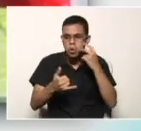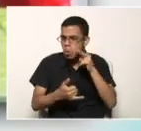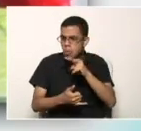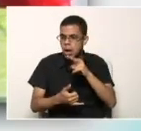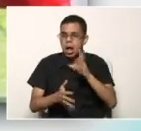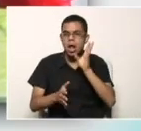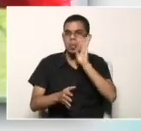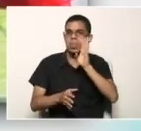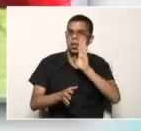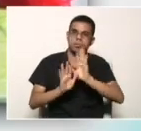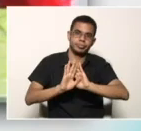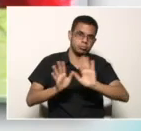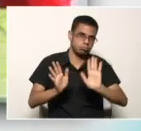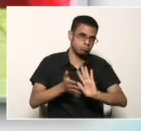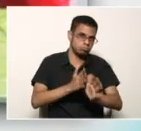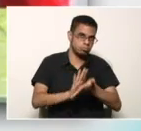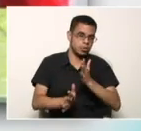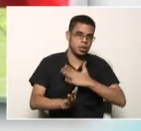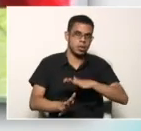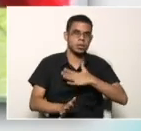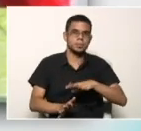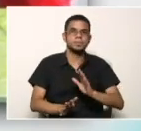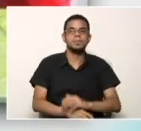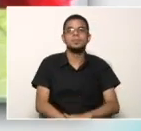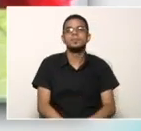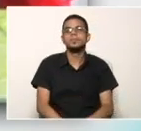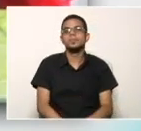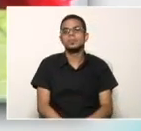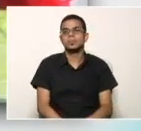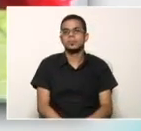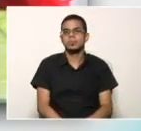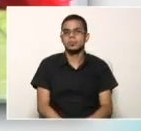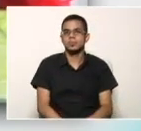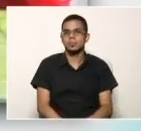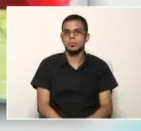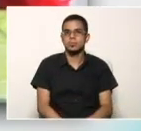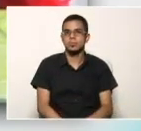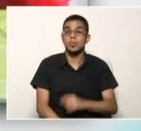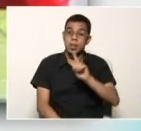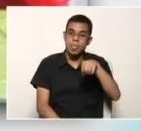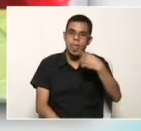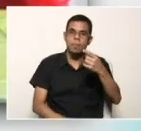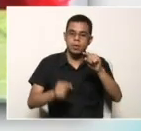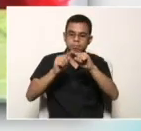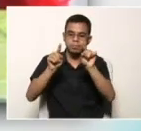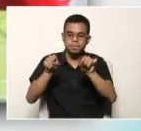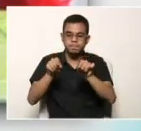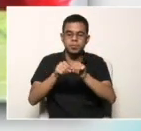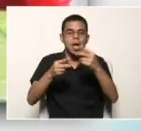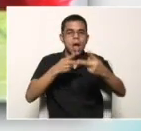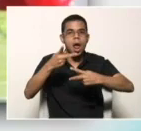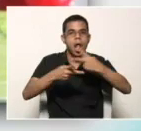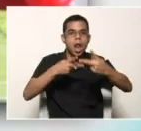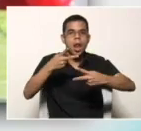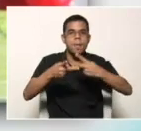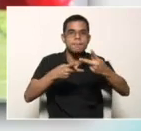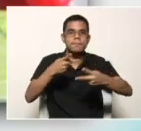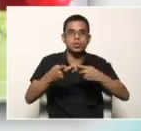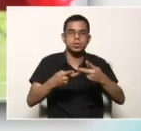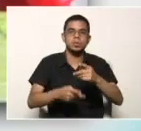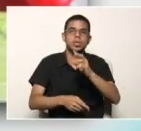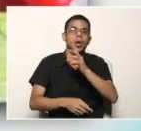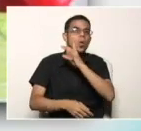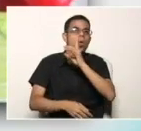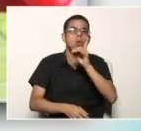todo el polvo. Seguidamente está el procesador. Este procesador no es de la tarjeta, pero se